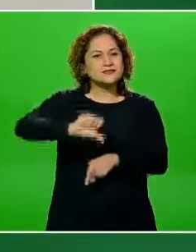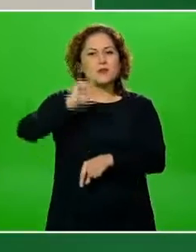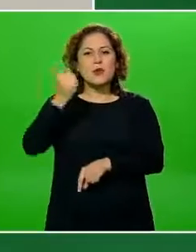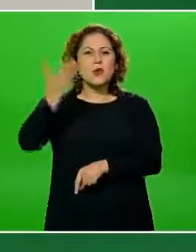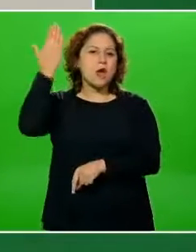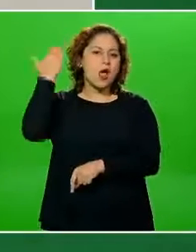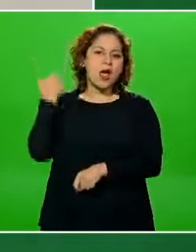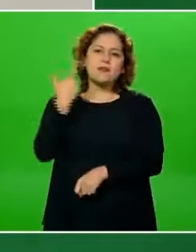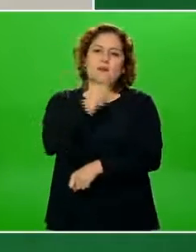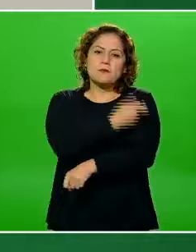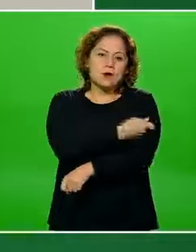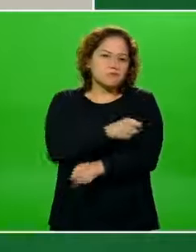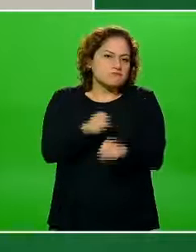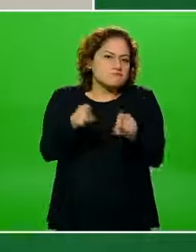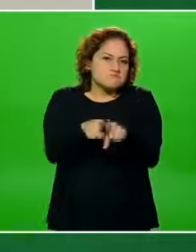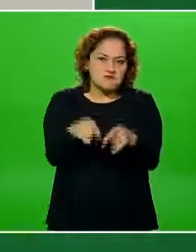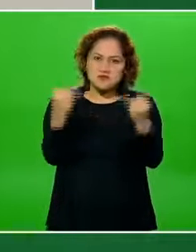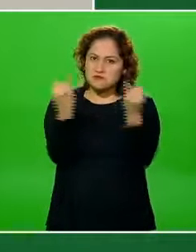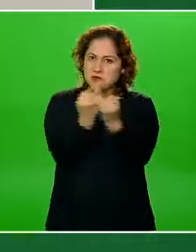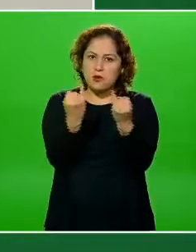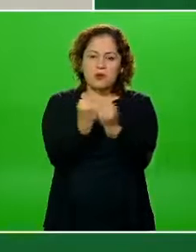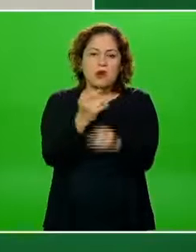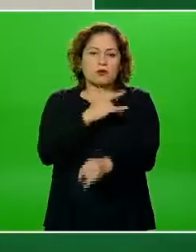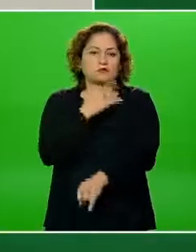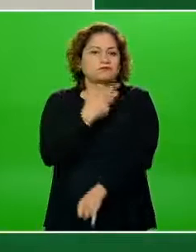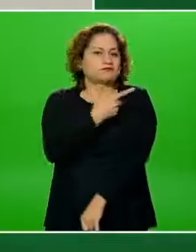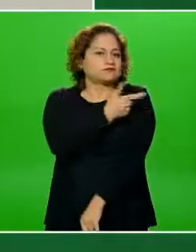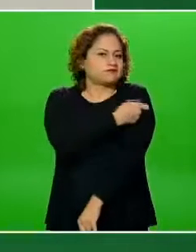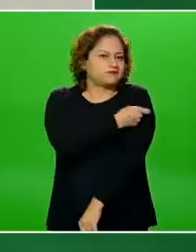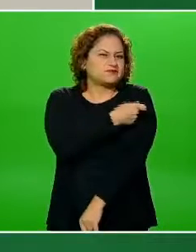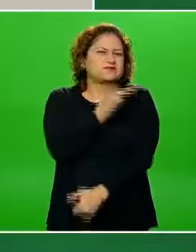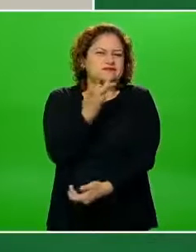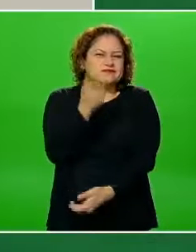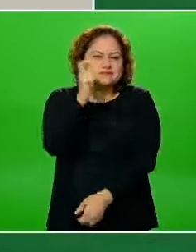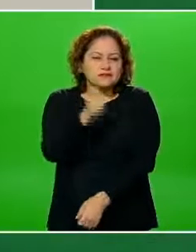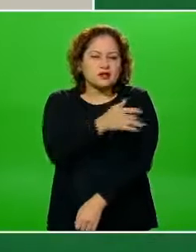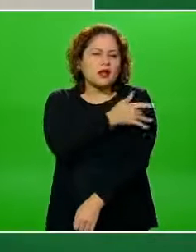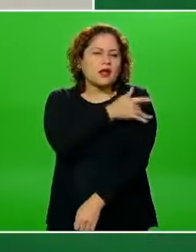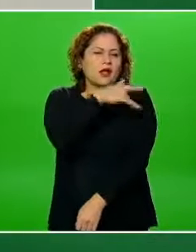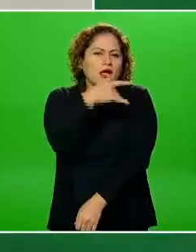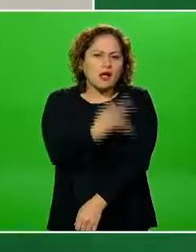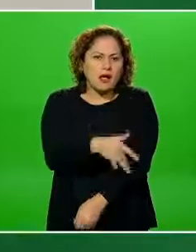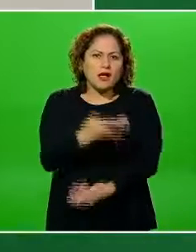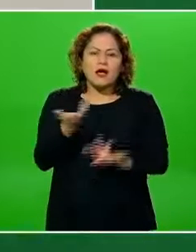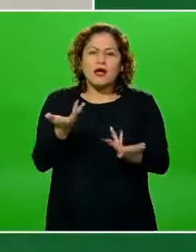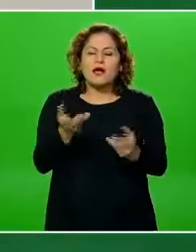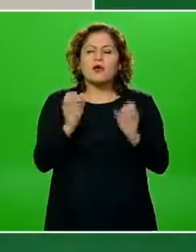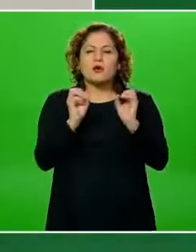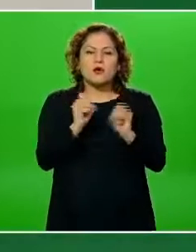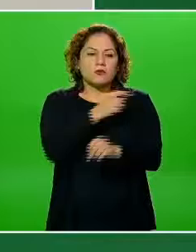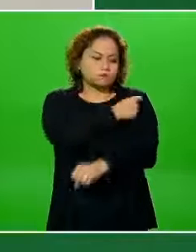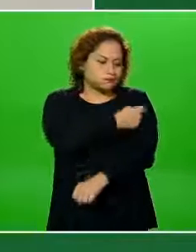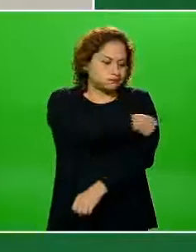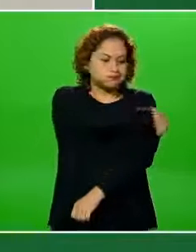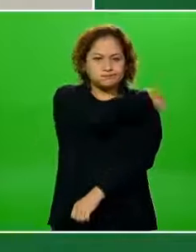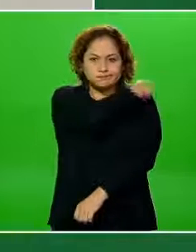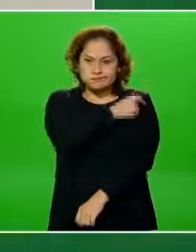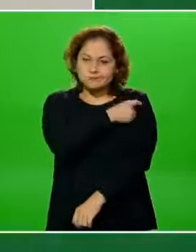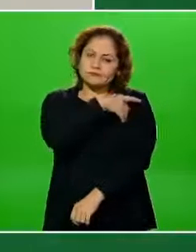momento se aplica y que tiene que ver básicamente con el dolor que puede ocurrir en el punto de la